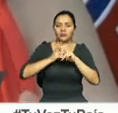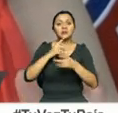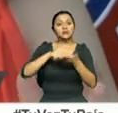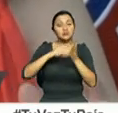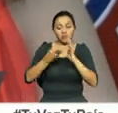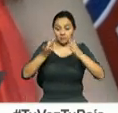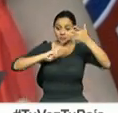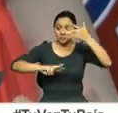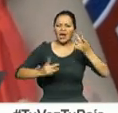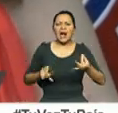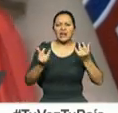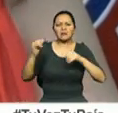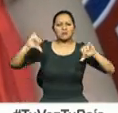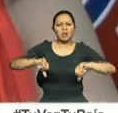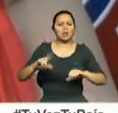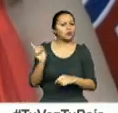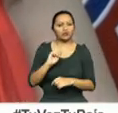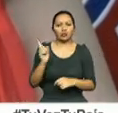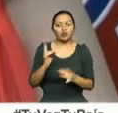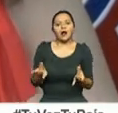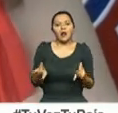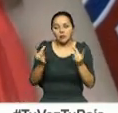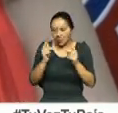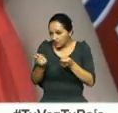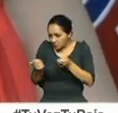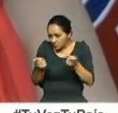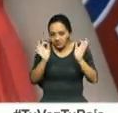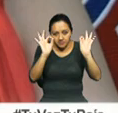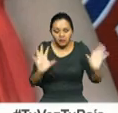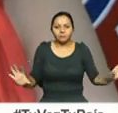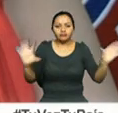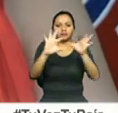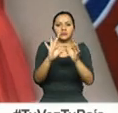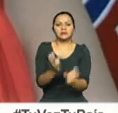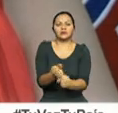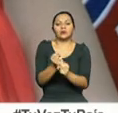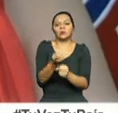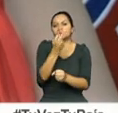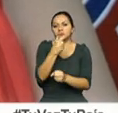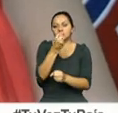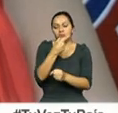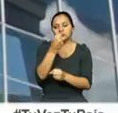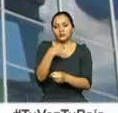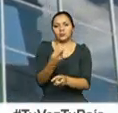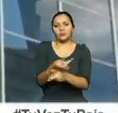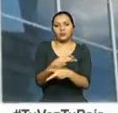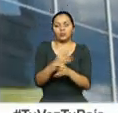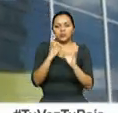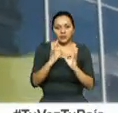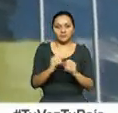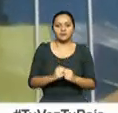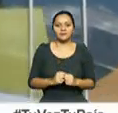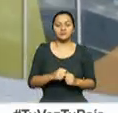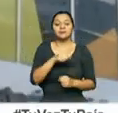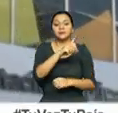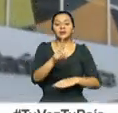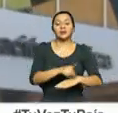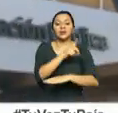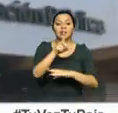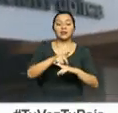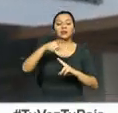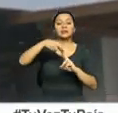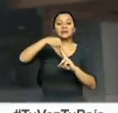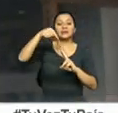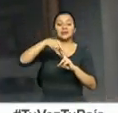producto. Son los estándares de calidad que se controlan lo que garantiza la seguridad de un producto, la calidad y su eficacia. Santiago Vázquez, director del